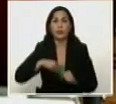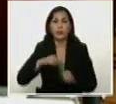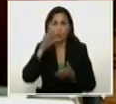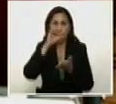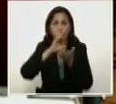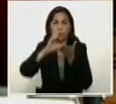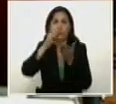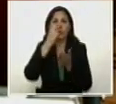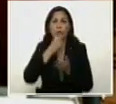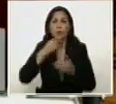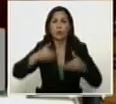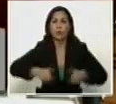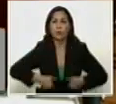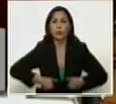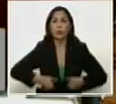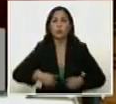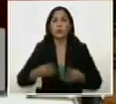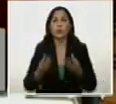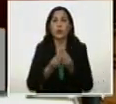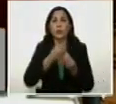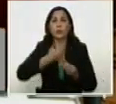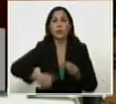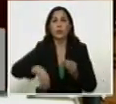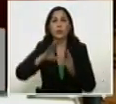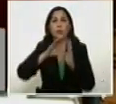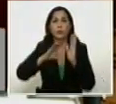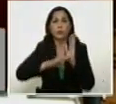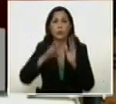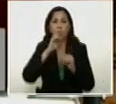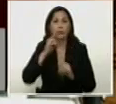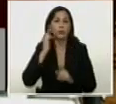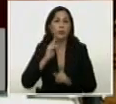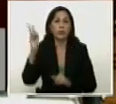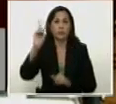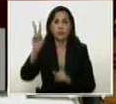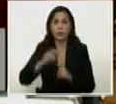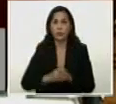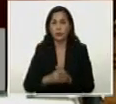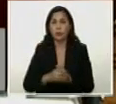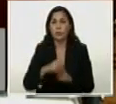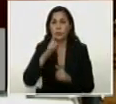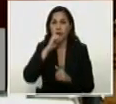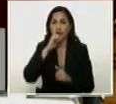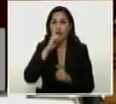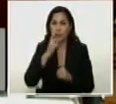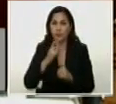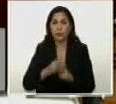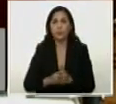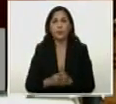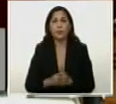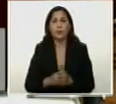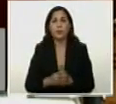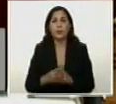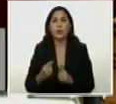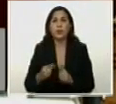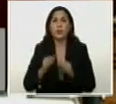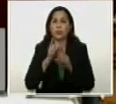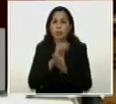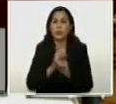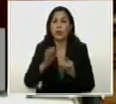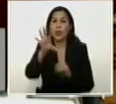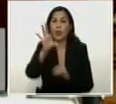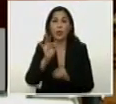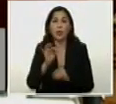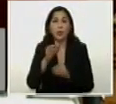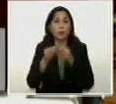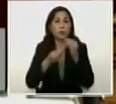lealtad y compromiso de lucha con el presidente constitucional de la República Bolivariana de Venezuela, Nicolás Maduro Moros, quien democráticamente ha sido elegido